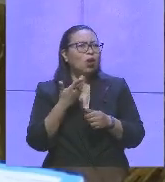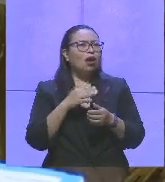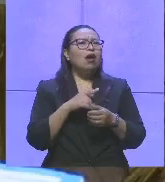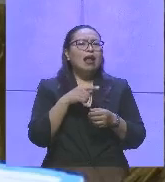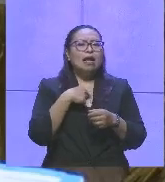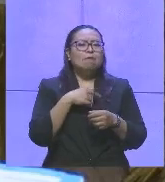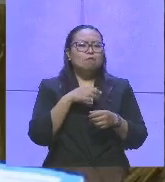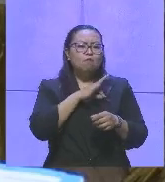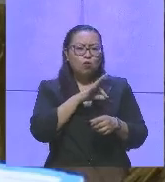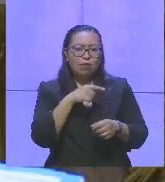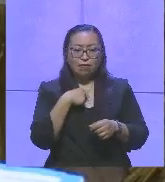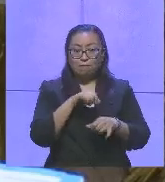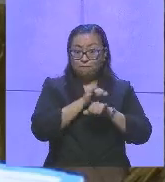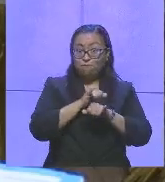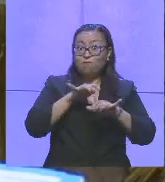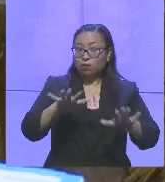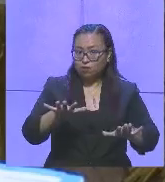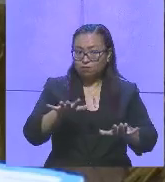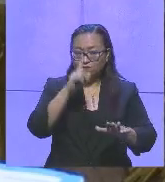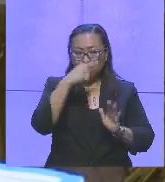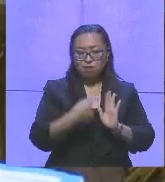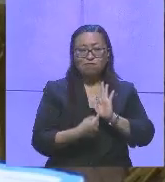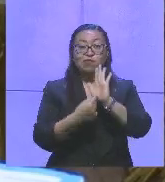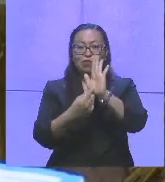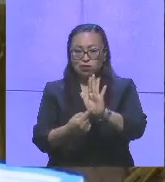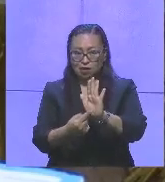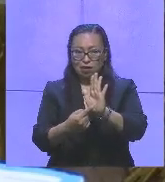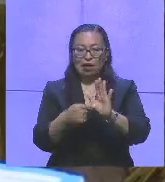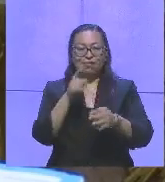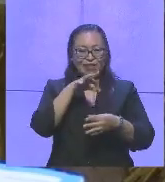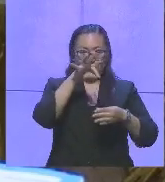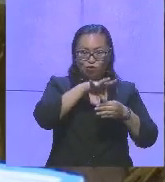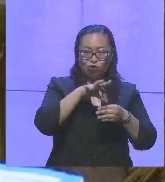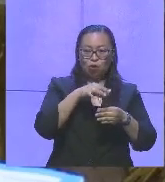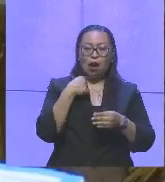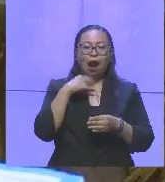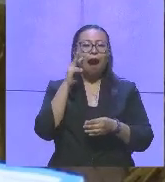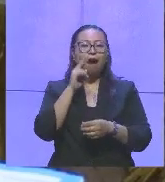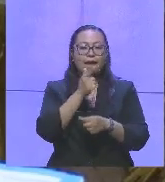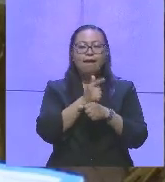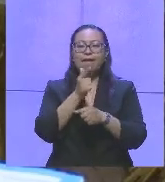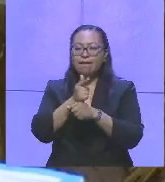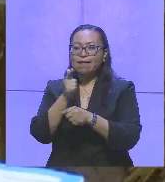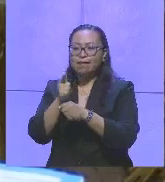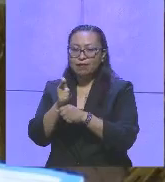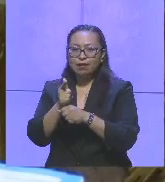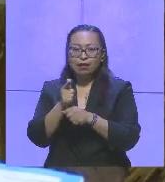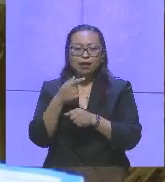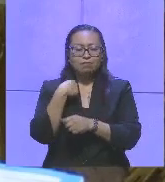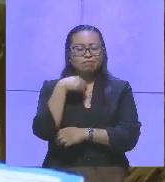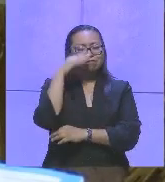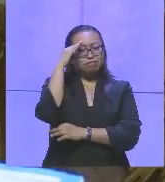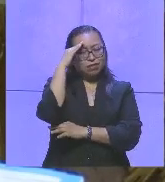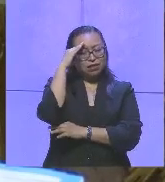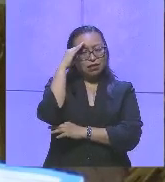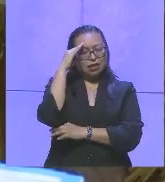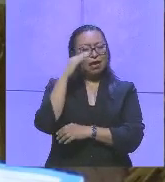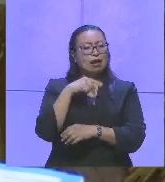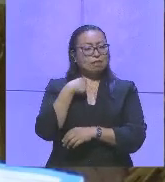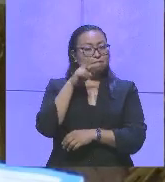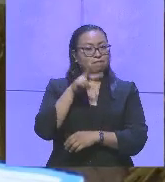puede tener en un proceso electoral. La verdad es que es un tema que está muy explorado y además cuyos